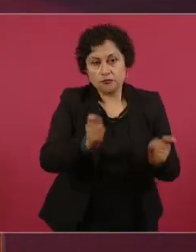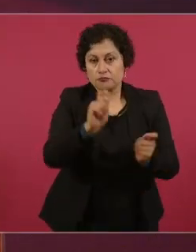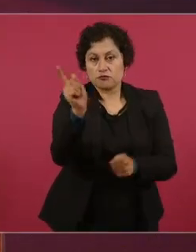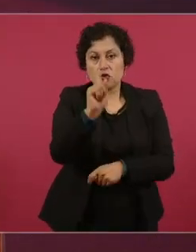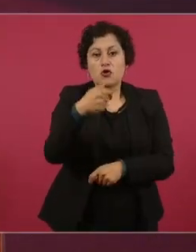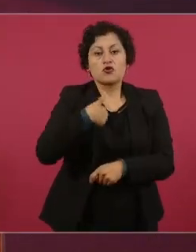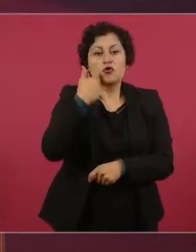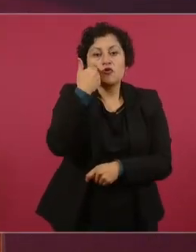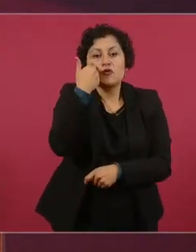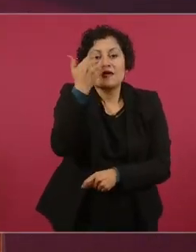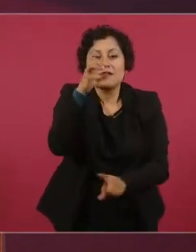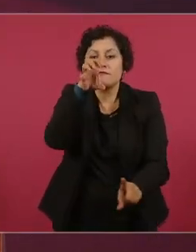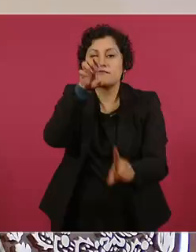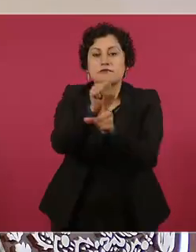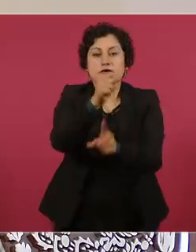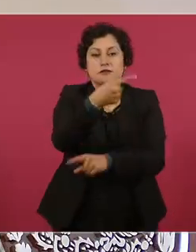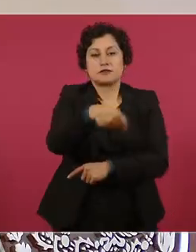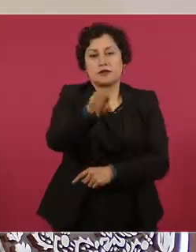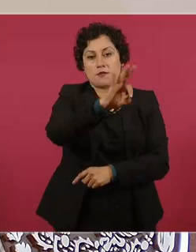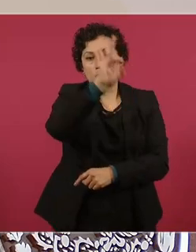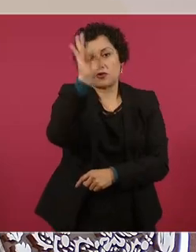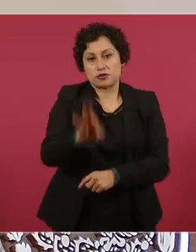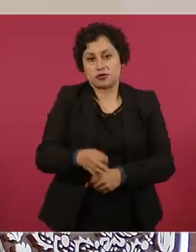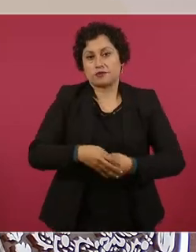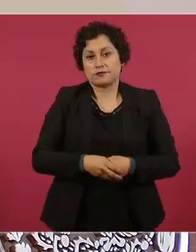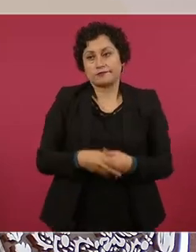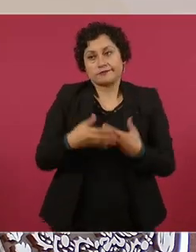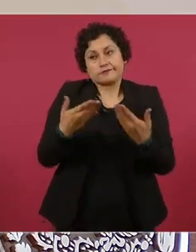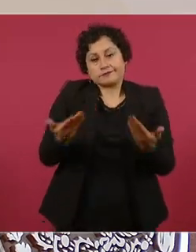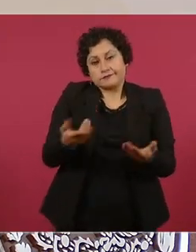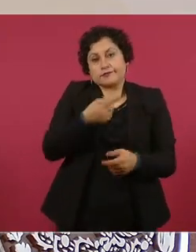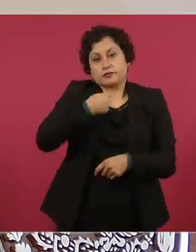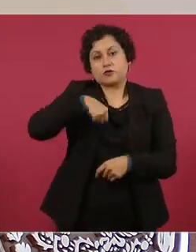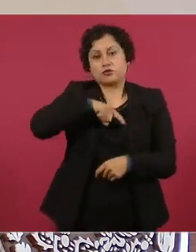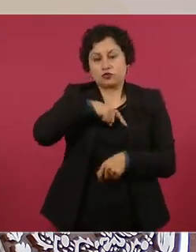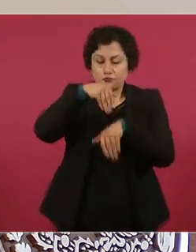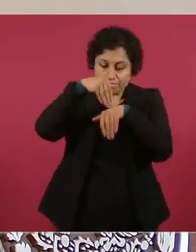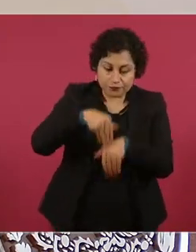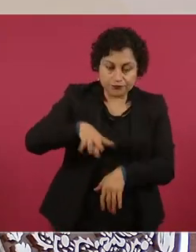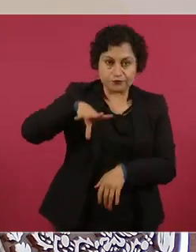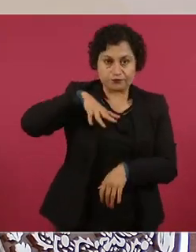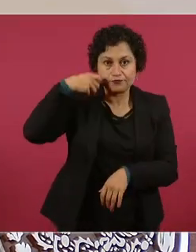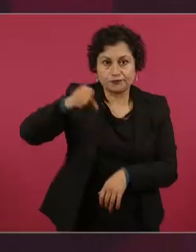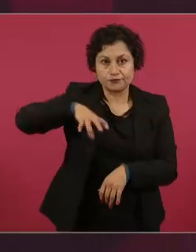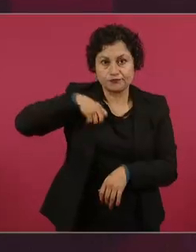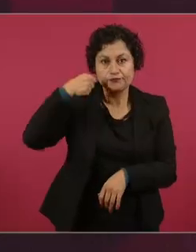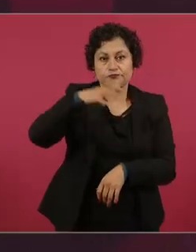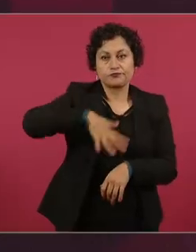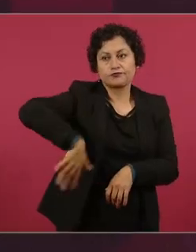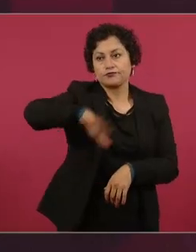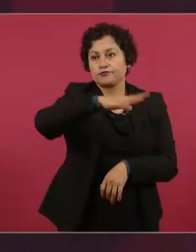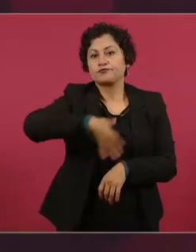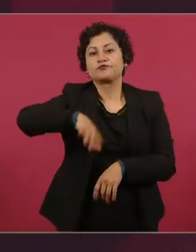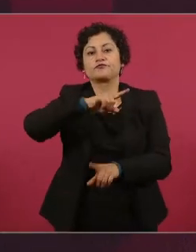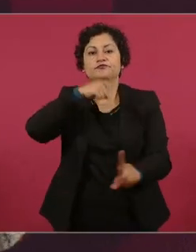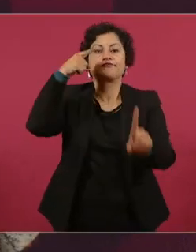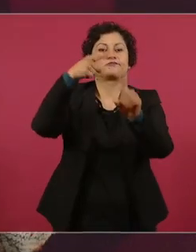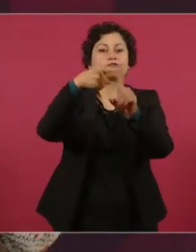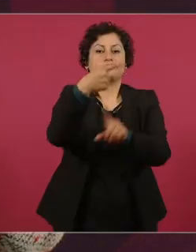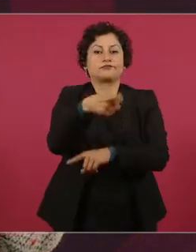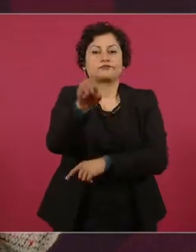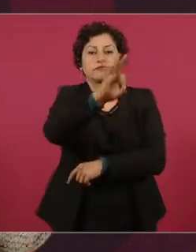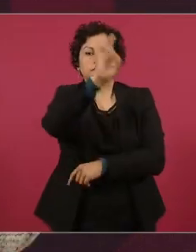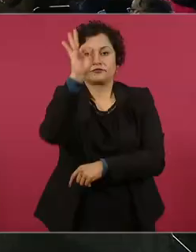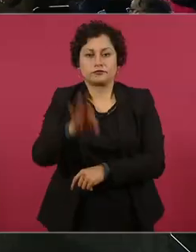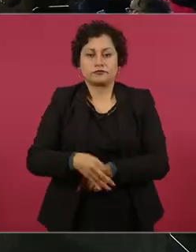quiero el 100 por ciento. Y pues en esas estamos. Pero además estamos muy contentos, a ver si pronto